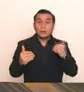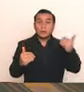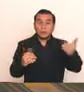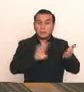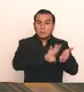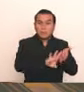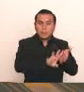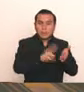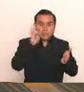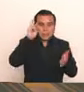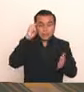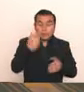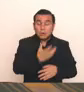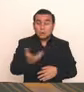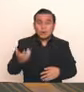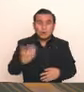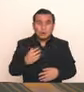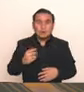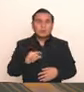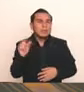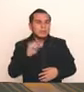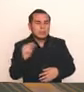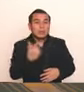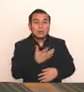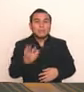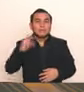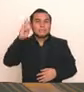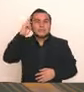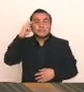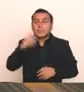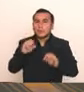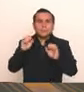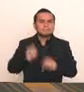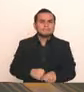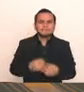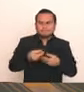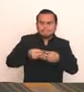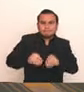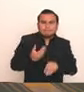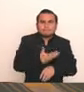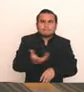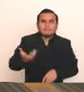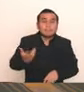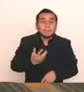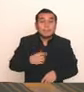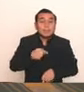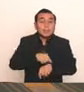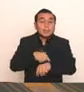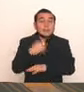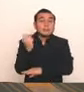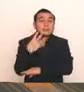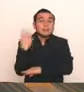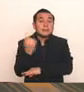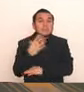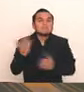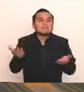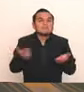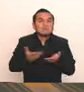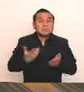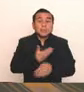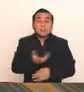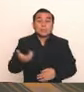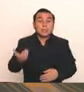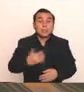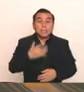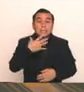dificultades de pago de primas de seguro derivado de las pandemias no otorgarán cobertura de seguro durante la emergencia debemos asegurar el flujo de